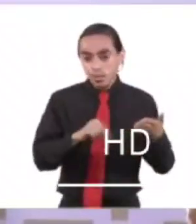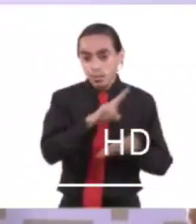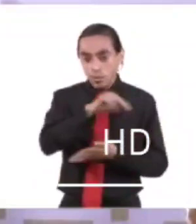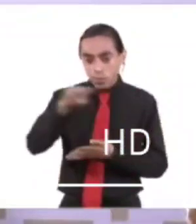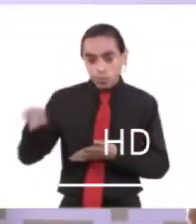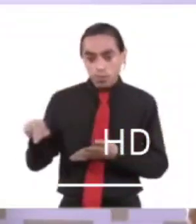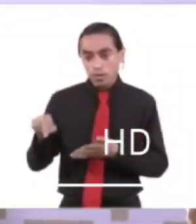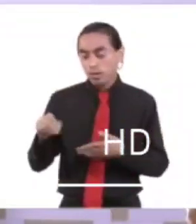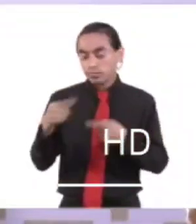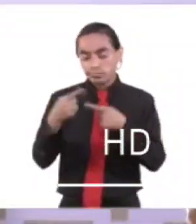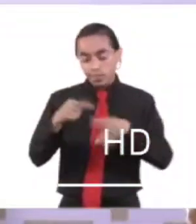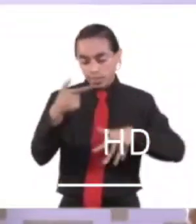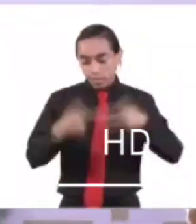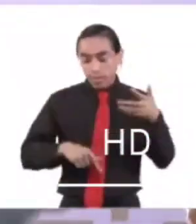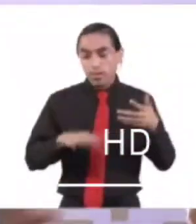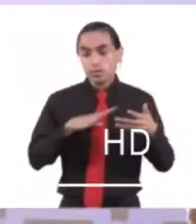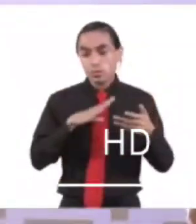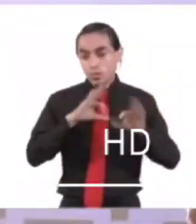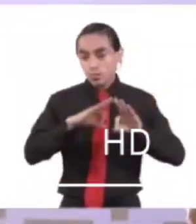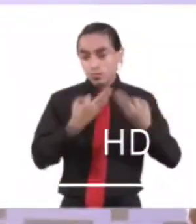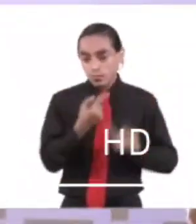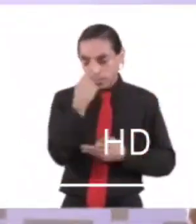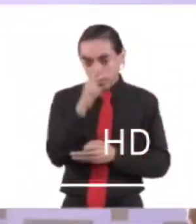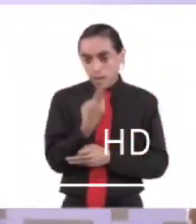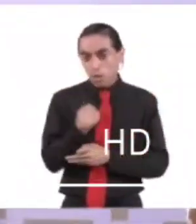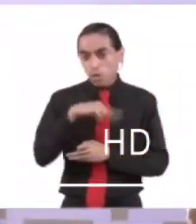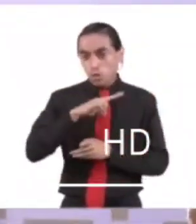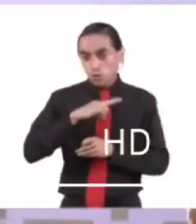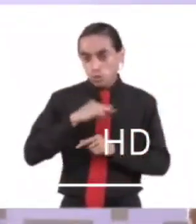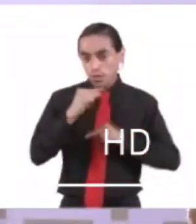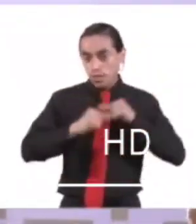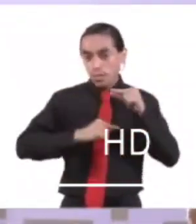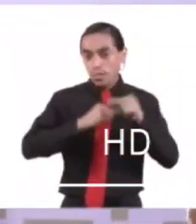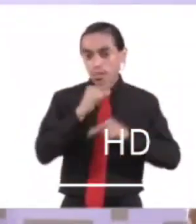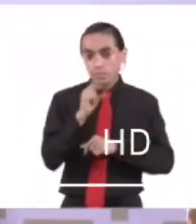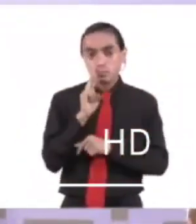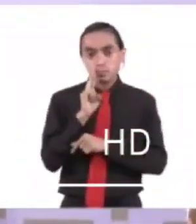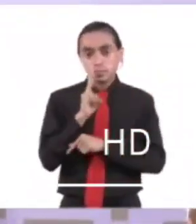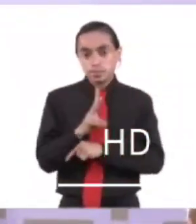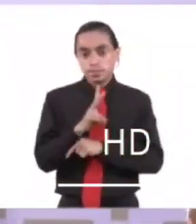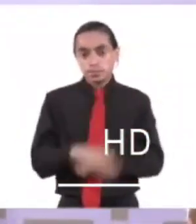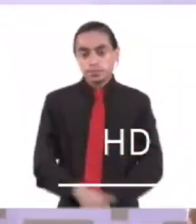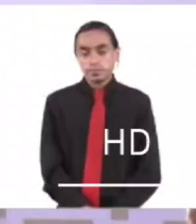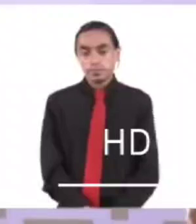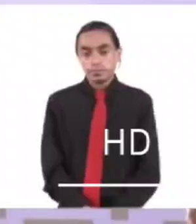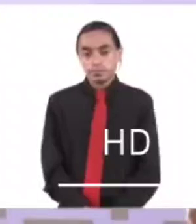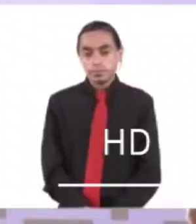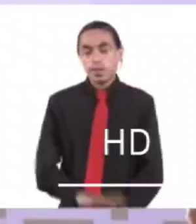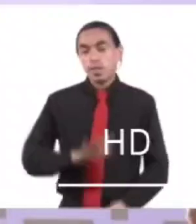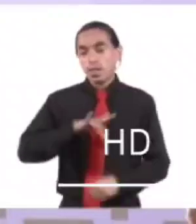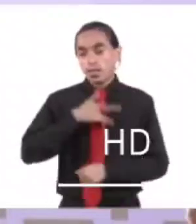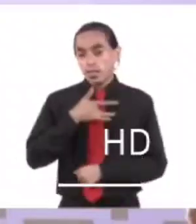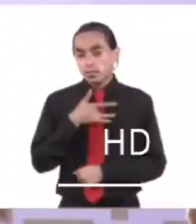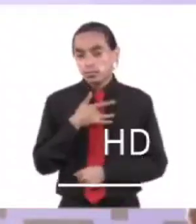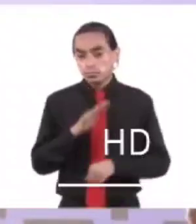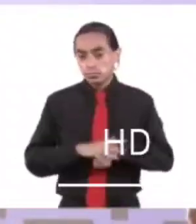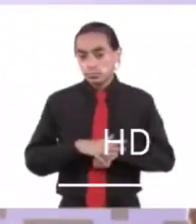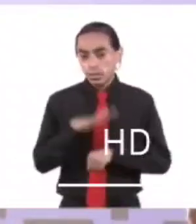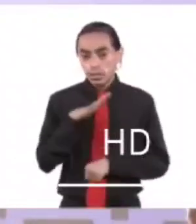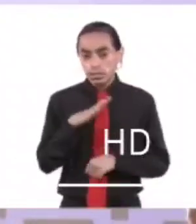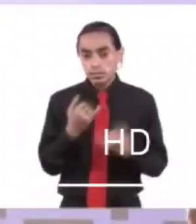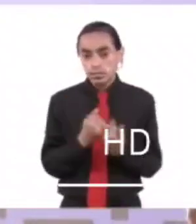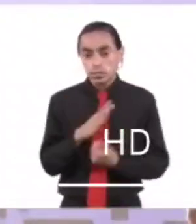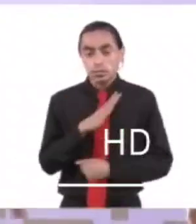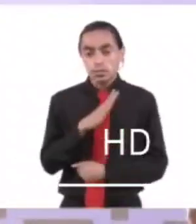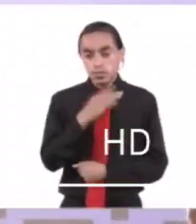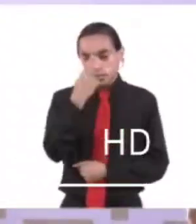formas de construirnos, de hacernos mejores personas, mejores ciudadanos, más sensibles, conocedores